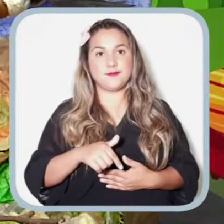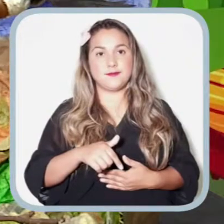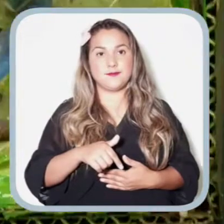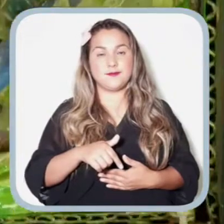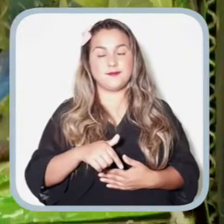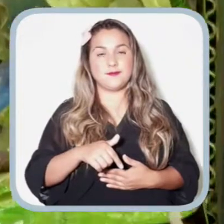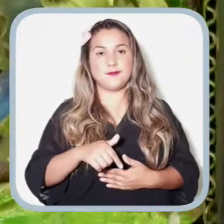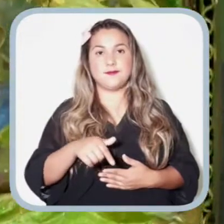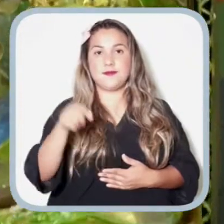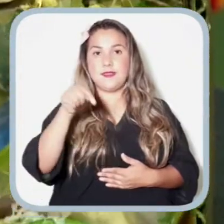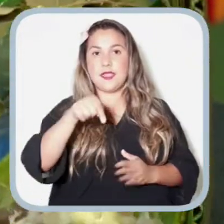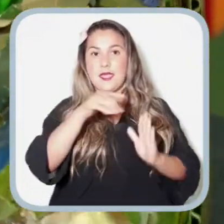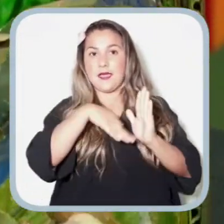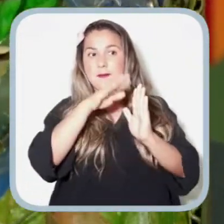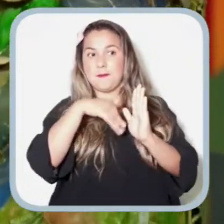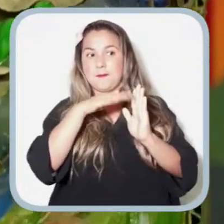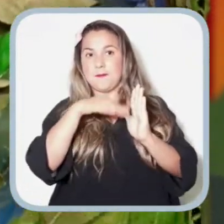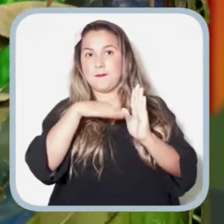acá